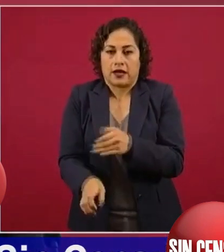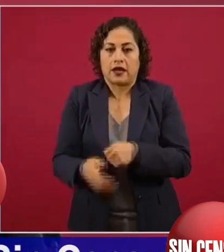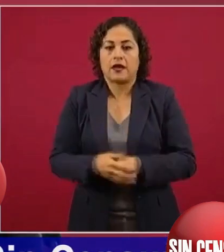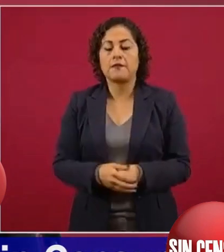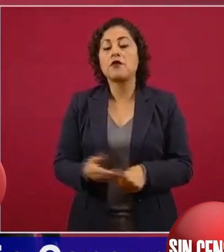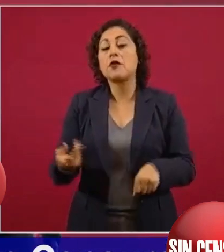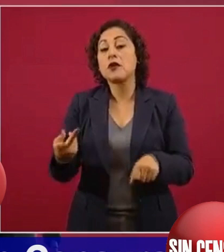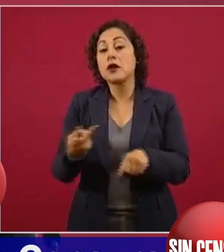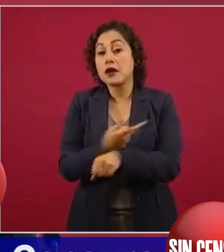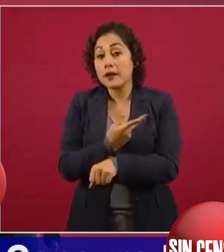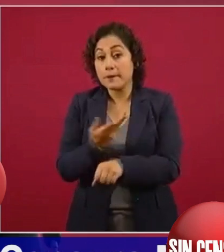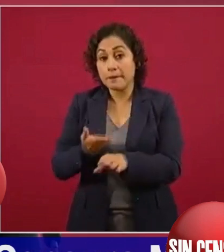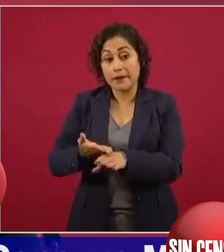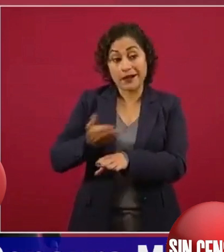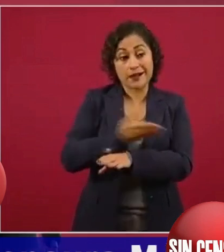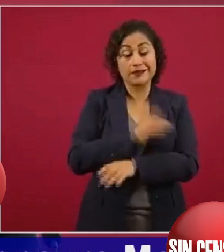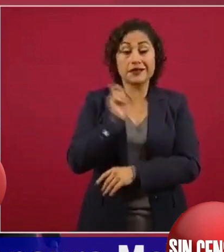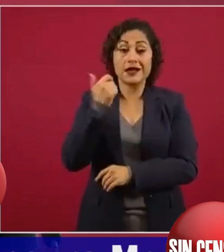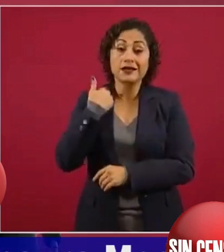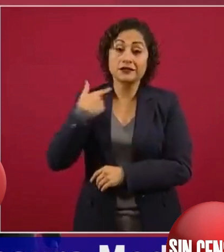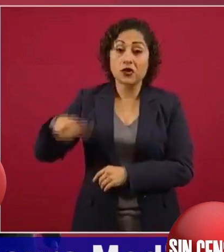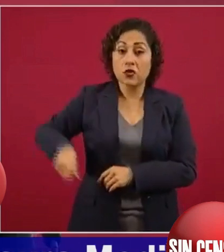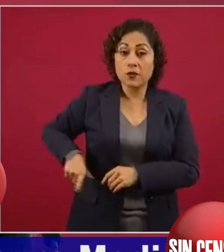en México en el periodo neoliberal.